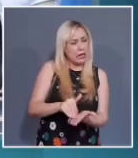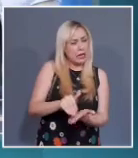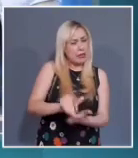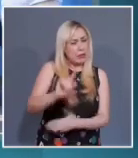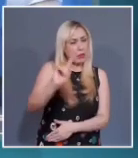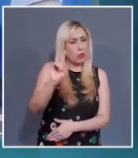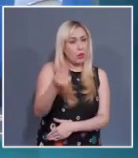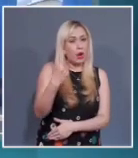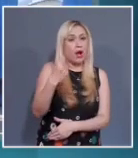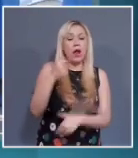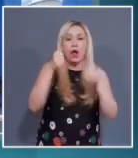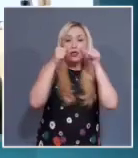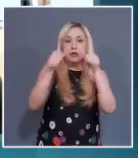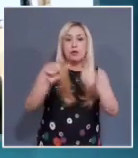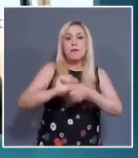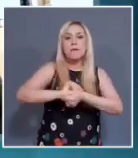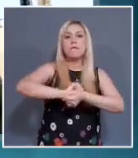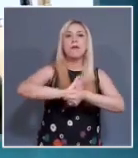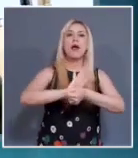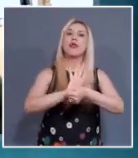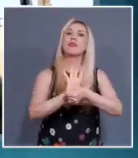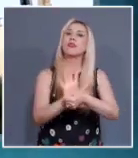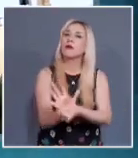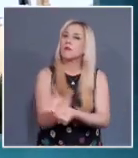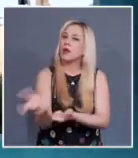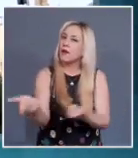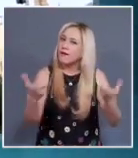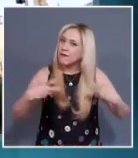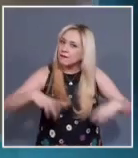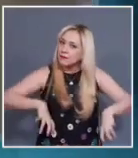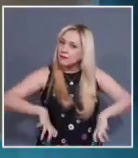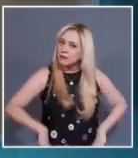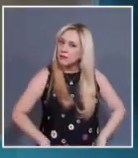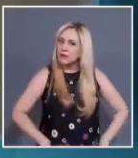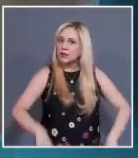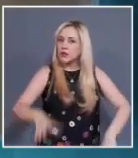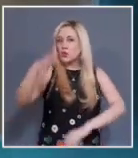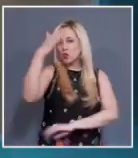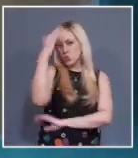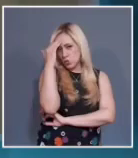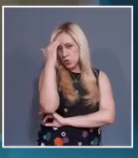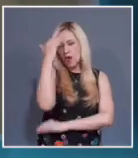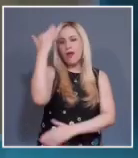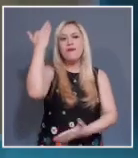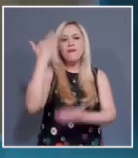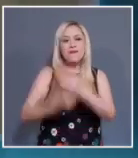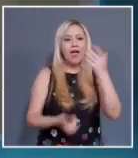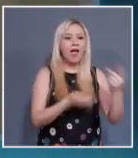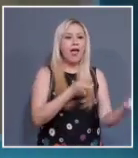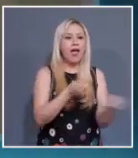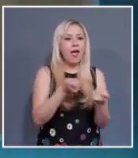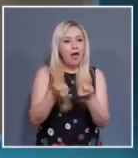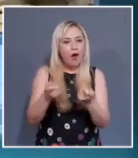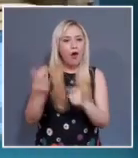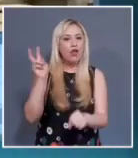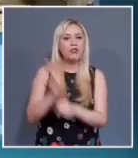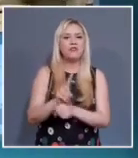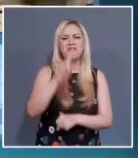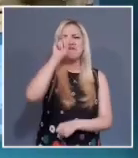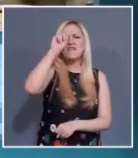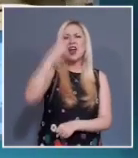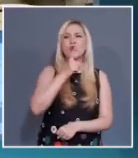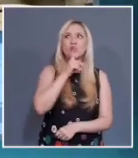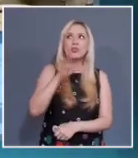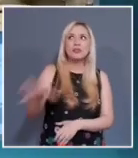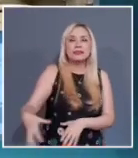la pandemia del COVID-19. Investigadores afirman que la falta de controles facilitó el desvío de recursos. Para el canal del Poder Judicial